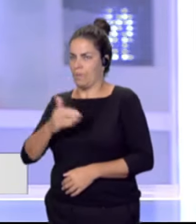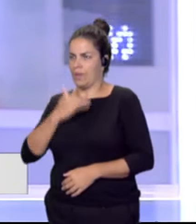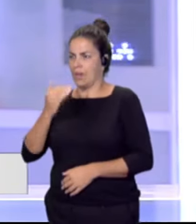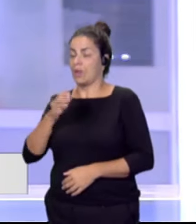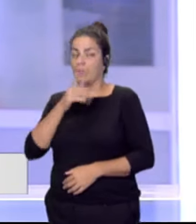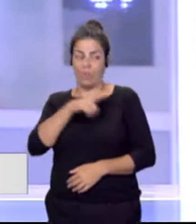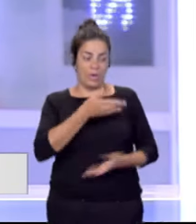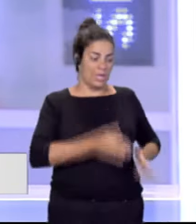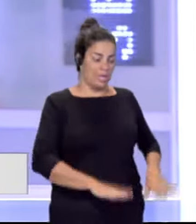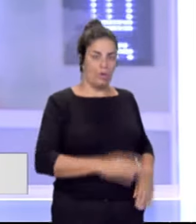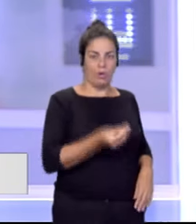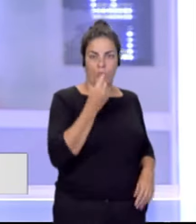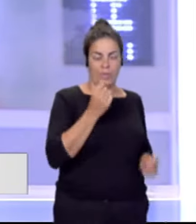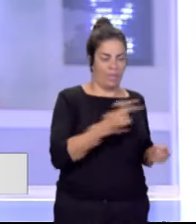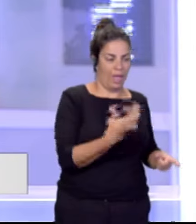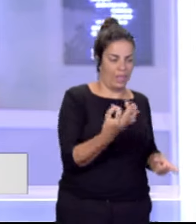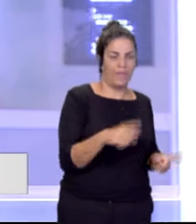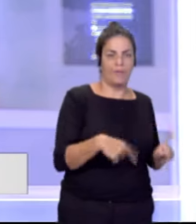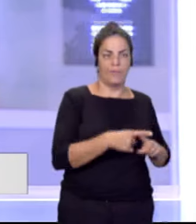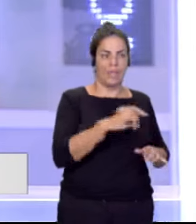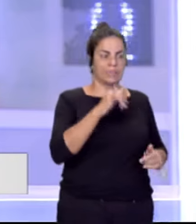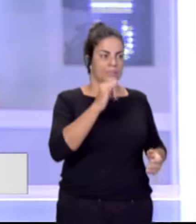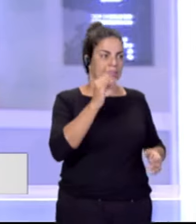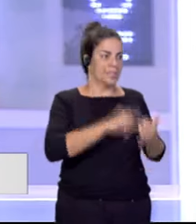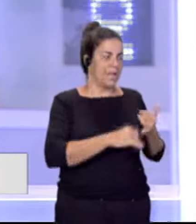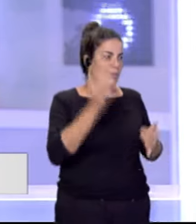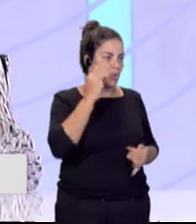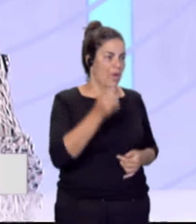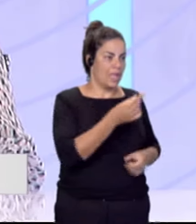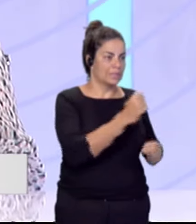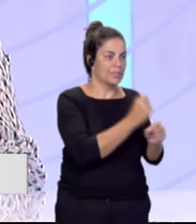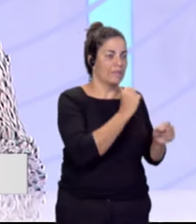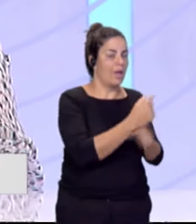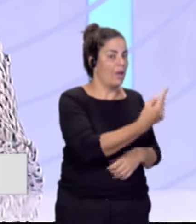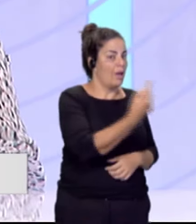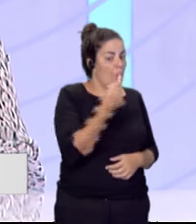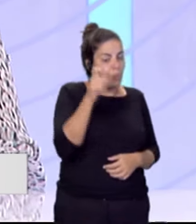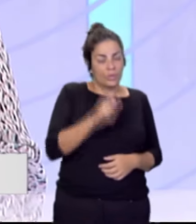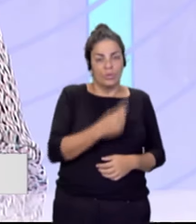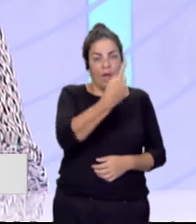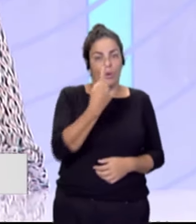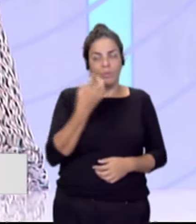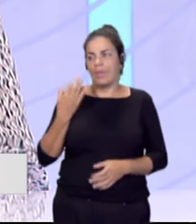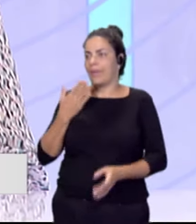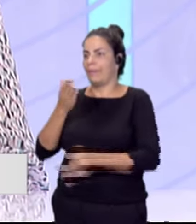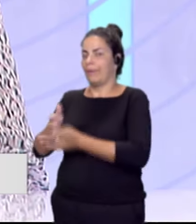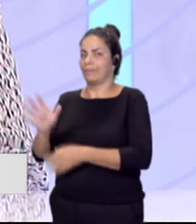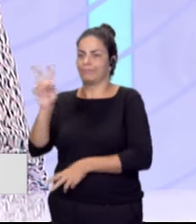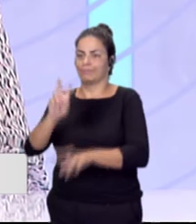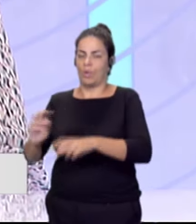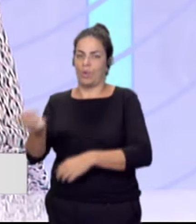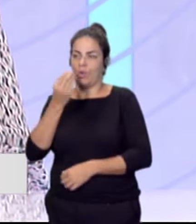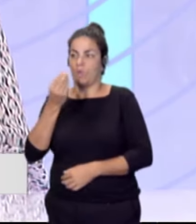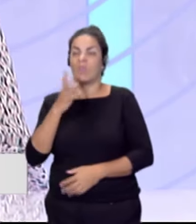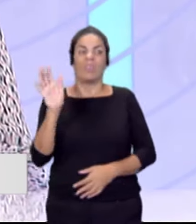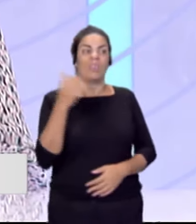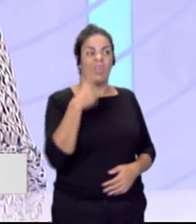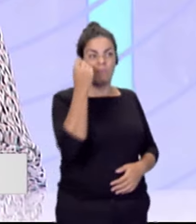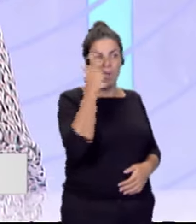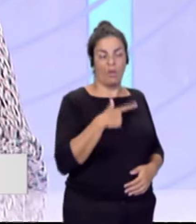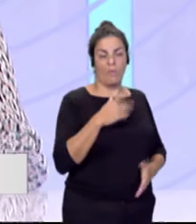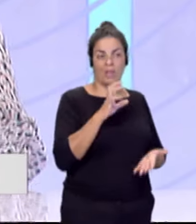los hijos, la mujer trabaja, pero una persona tiene que recurrir a buscar comida. Y menos mal que los centros educativos están facilitando la comida y el desayuno